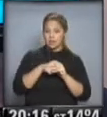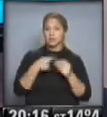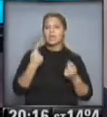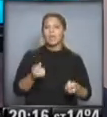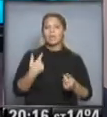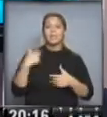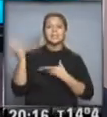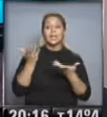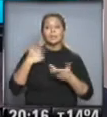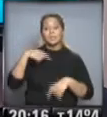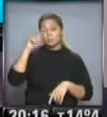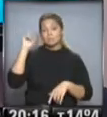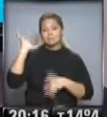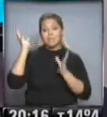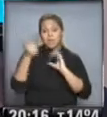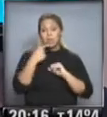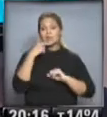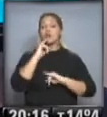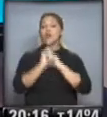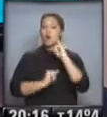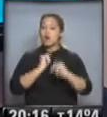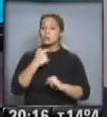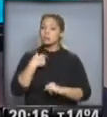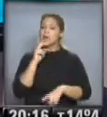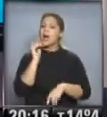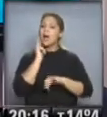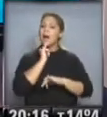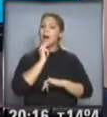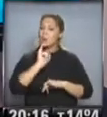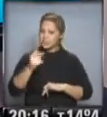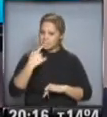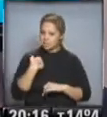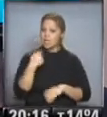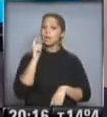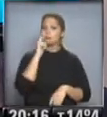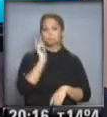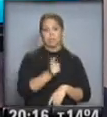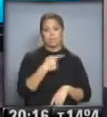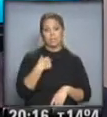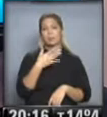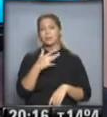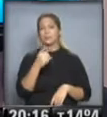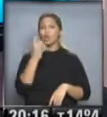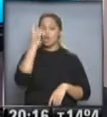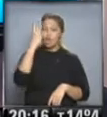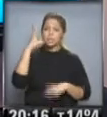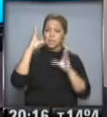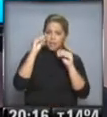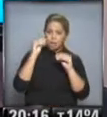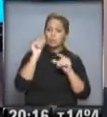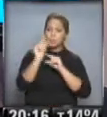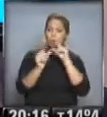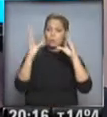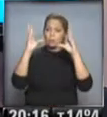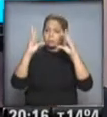tanto, el Servicio Meteorológico Nacional continúa emitiendo este aviso de alerta que posiblemente ya a partir de las 11 o 12 de la noche comience ya a